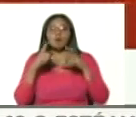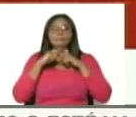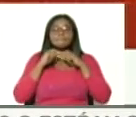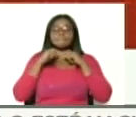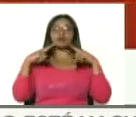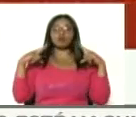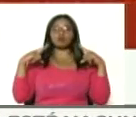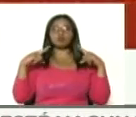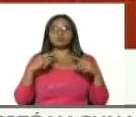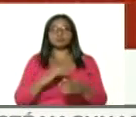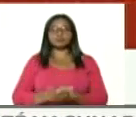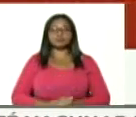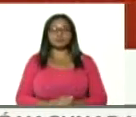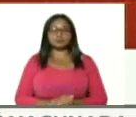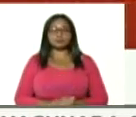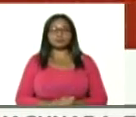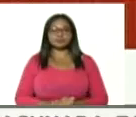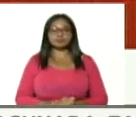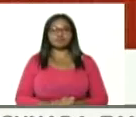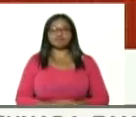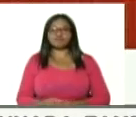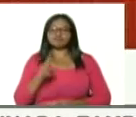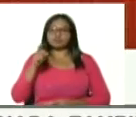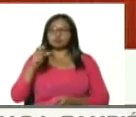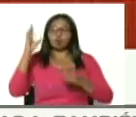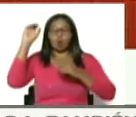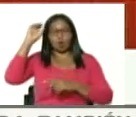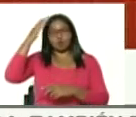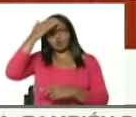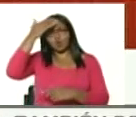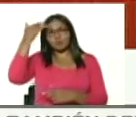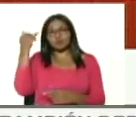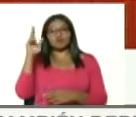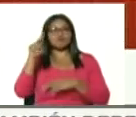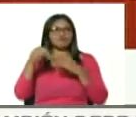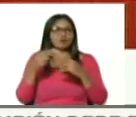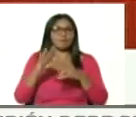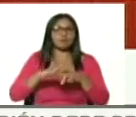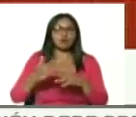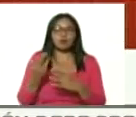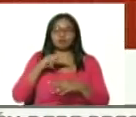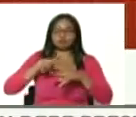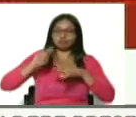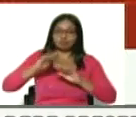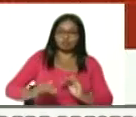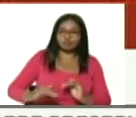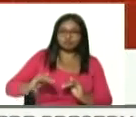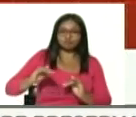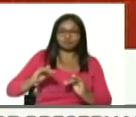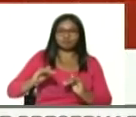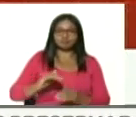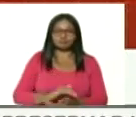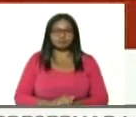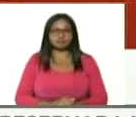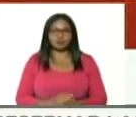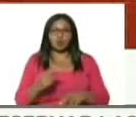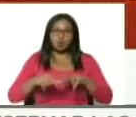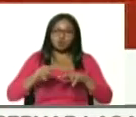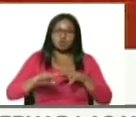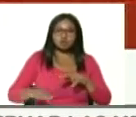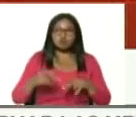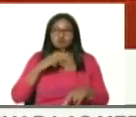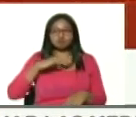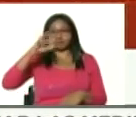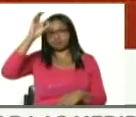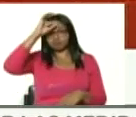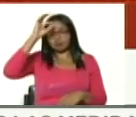paseo. Allá nos llevaba mi mamá cuando éramos niños chiquiticos. No sabía yo ni